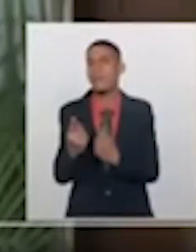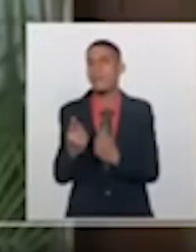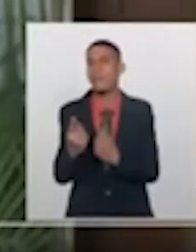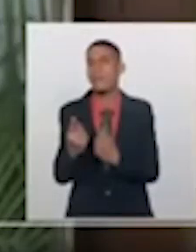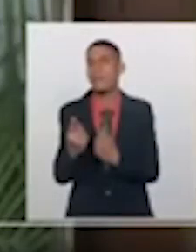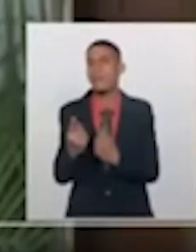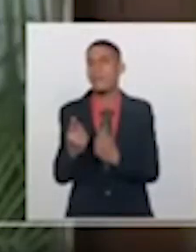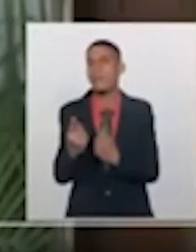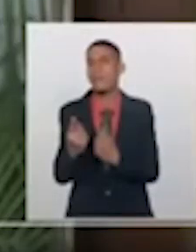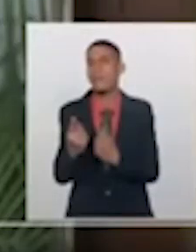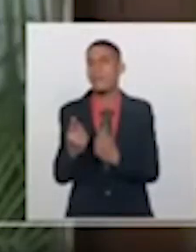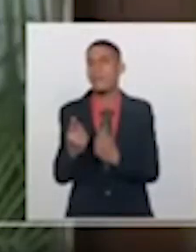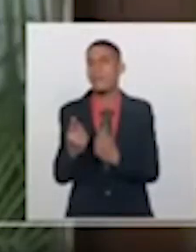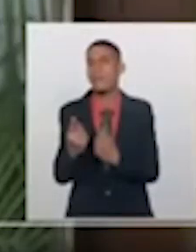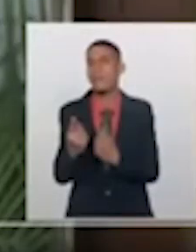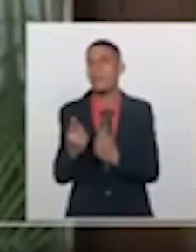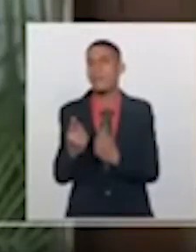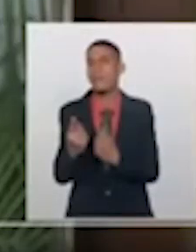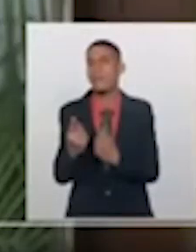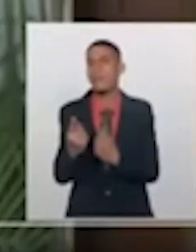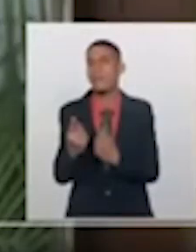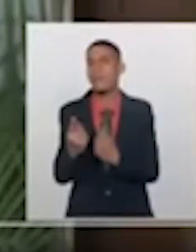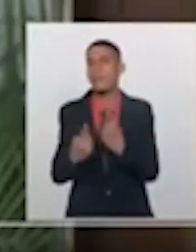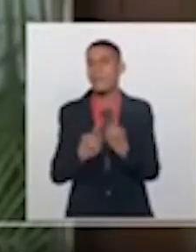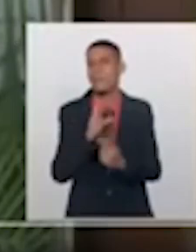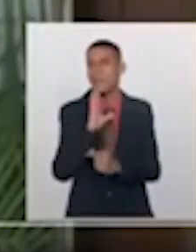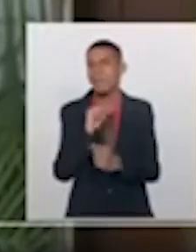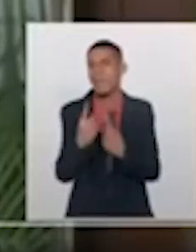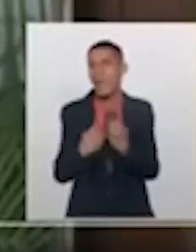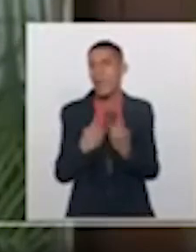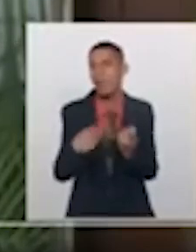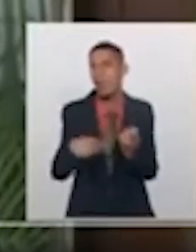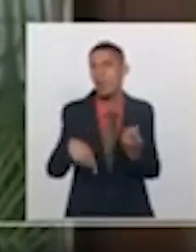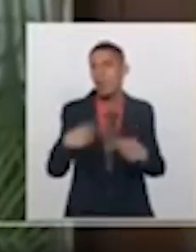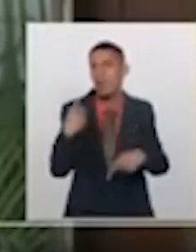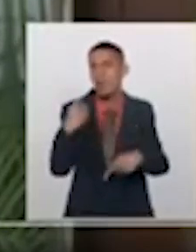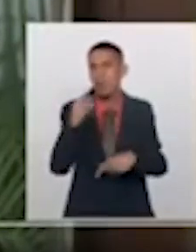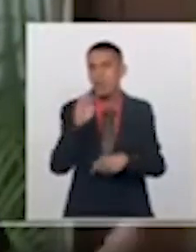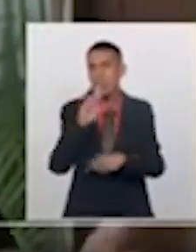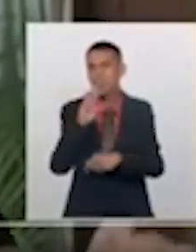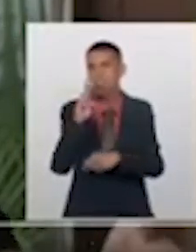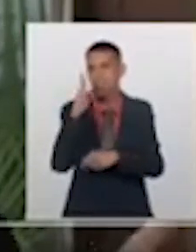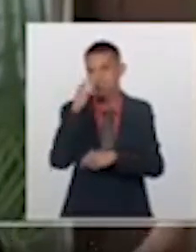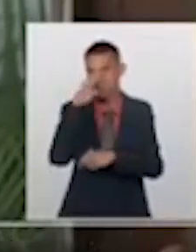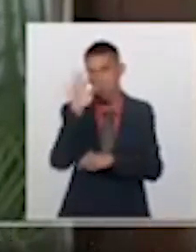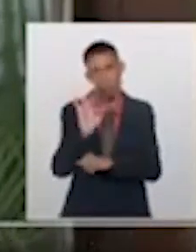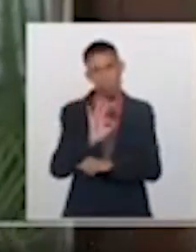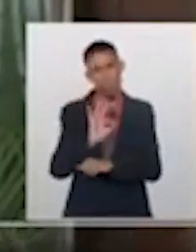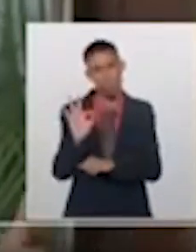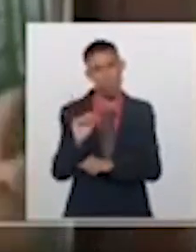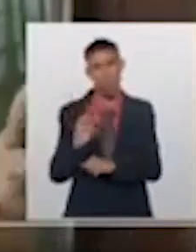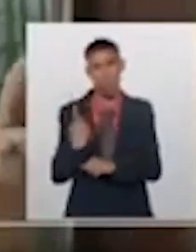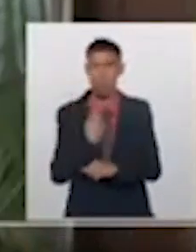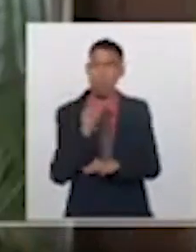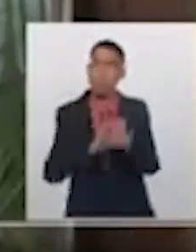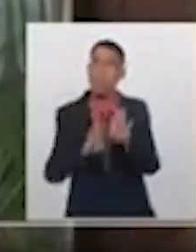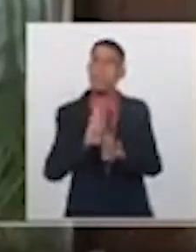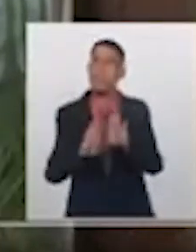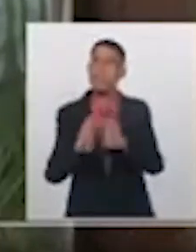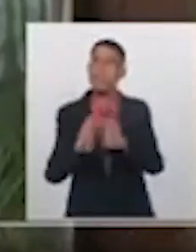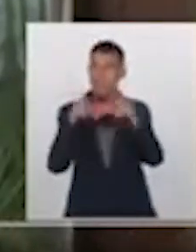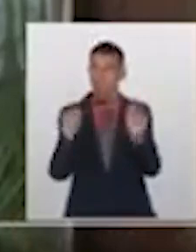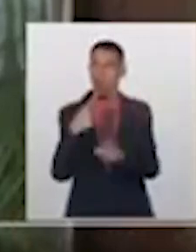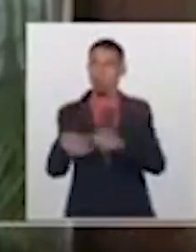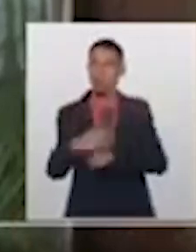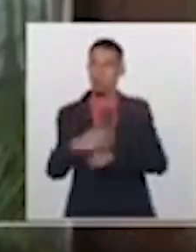te aparece aquel que entonces no eres digno lo que hemos hecho es Elevar el nivel de Cuba de la cultura